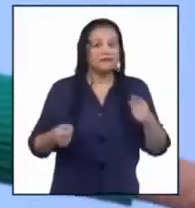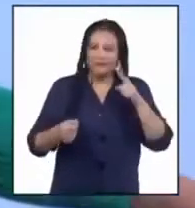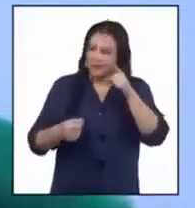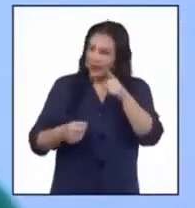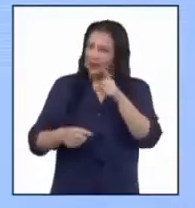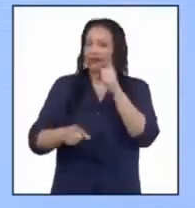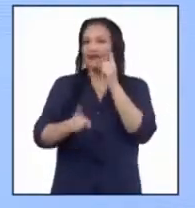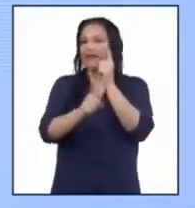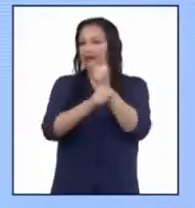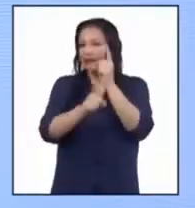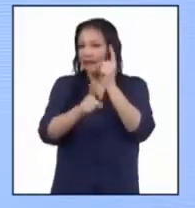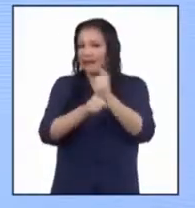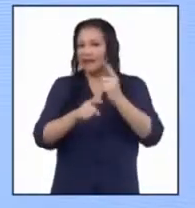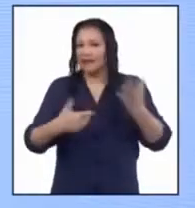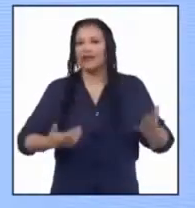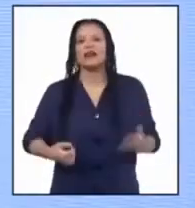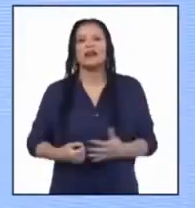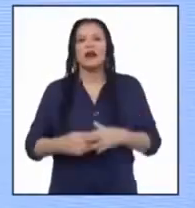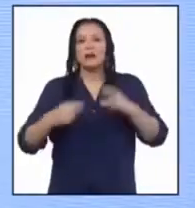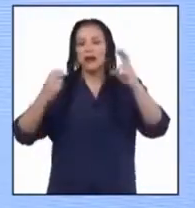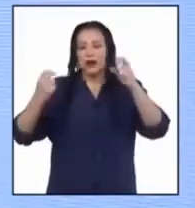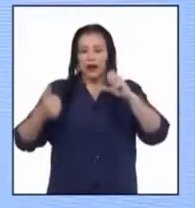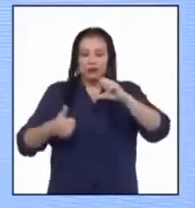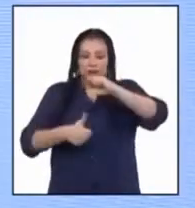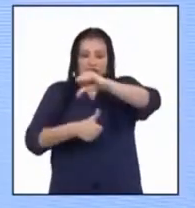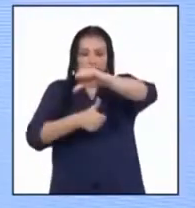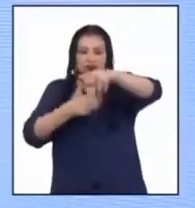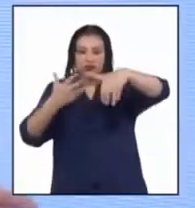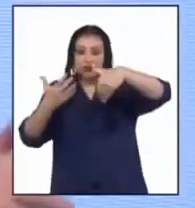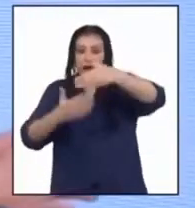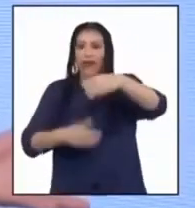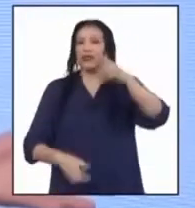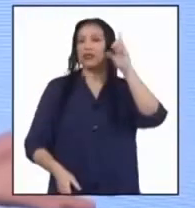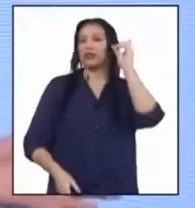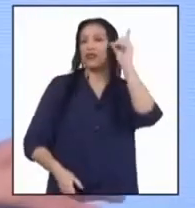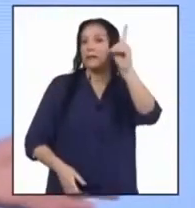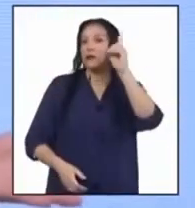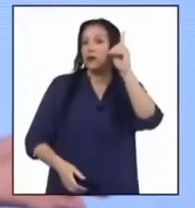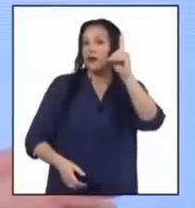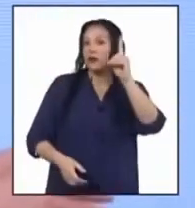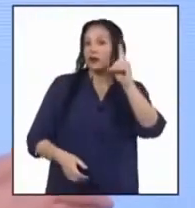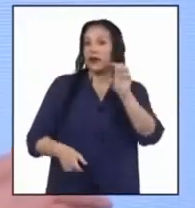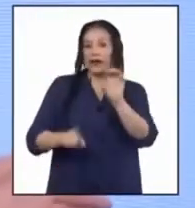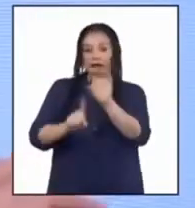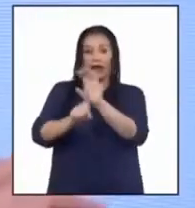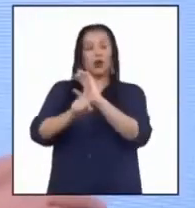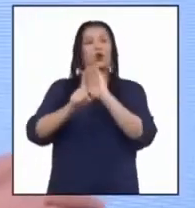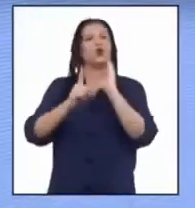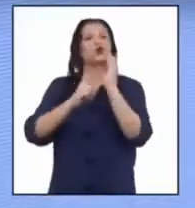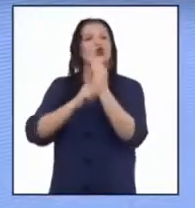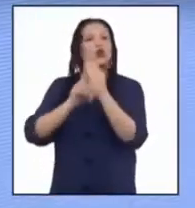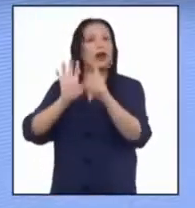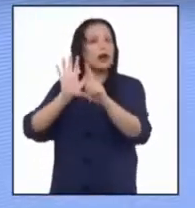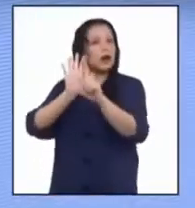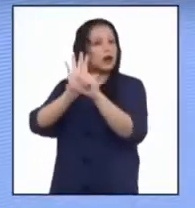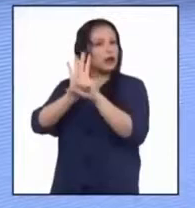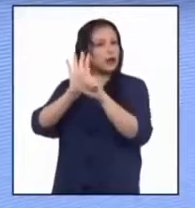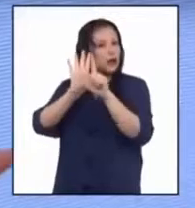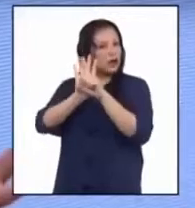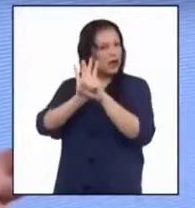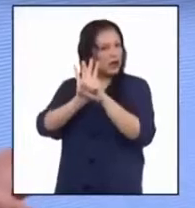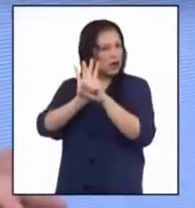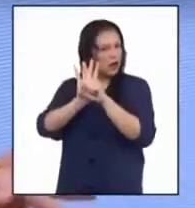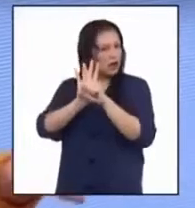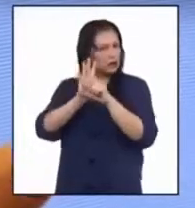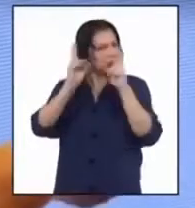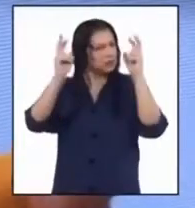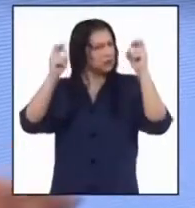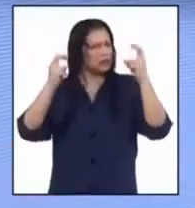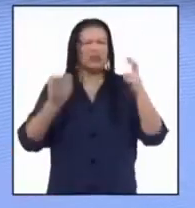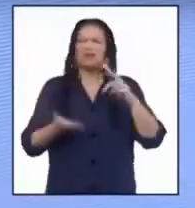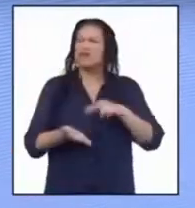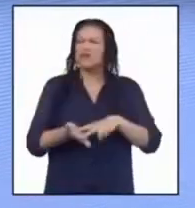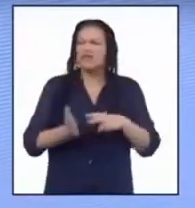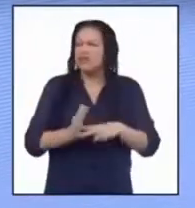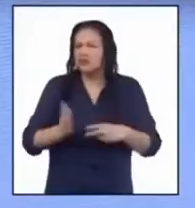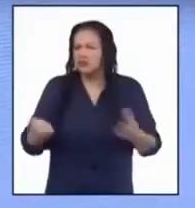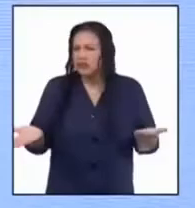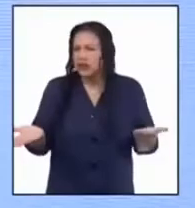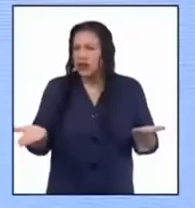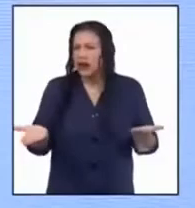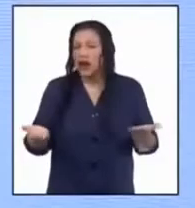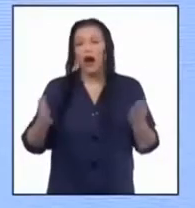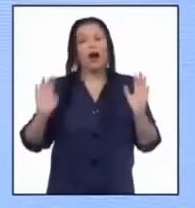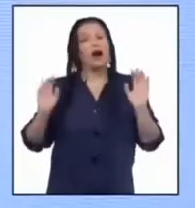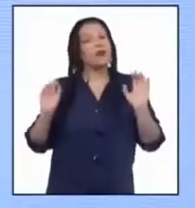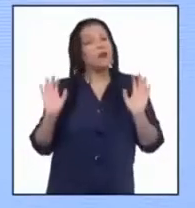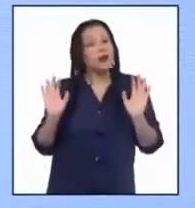Pues será la convivencia democrática y la cultura de la legalidad. Pero, ¿esto qué quiere decir?